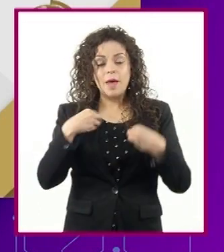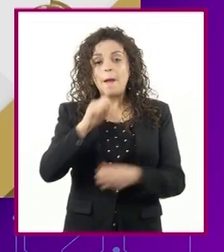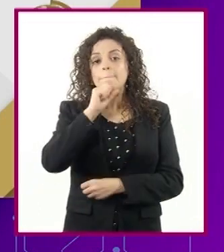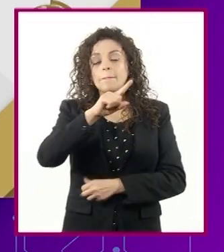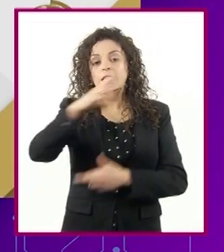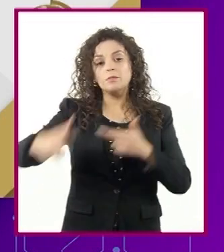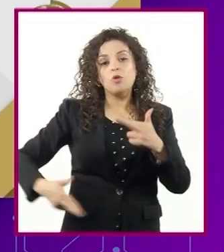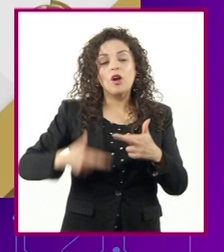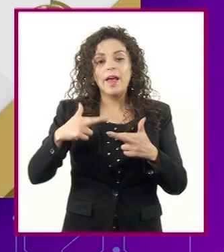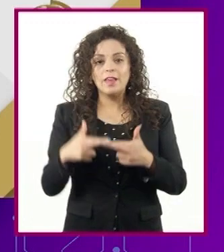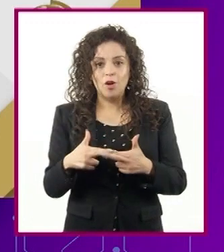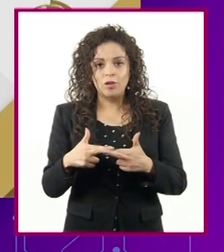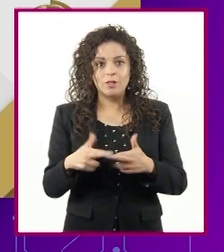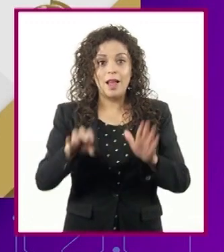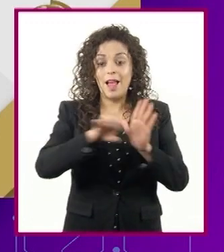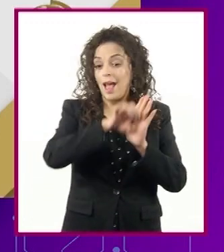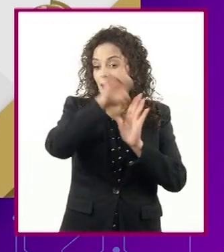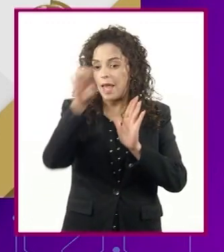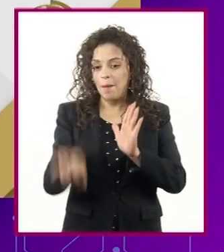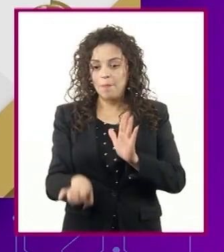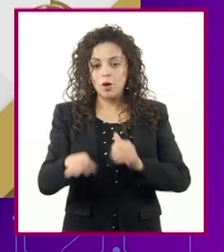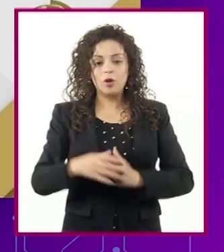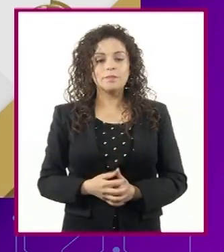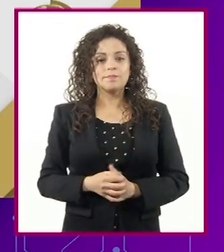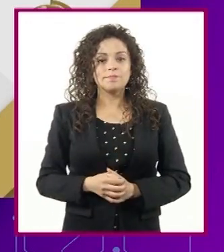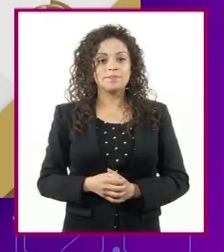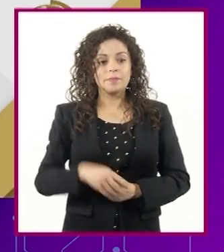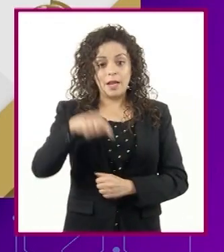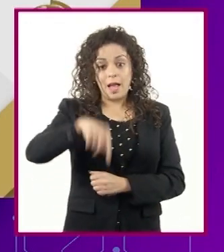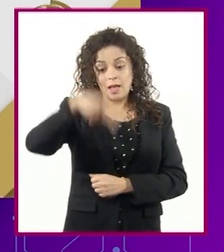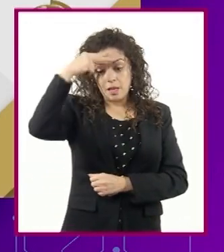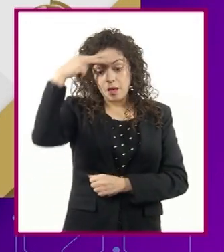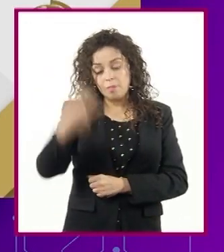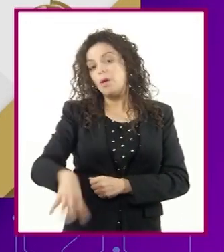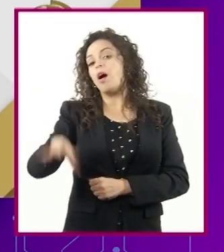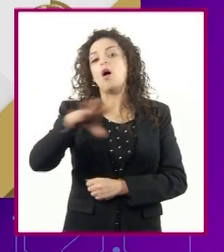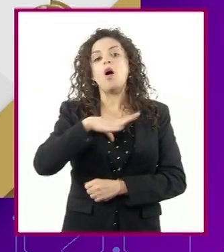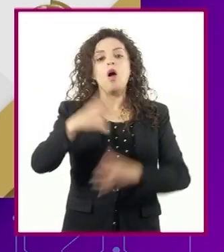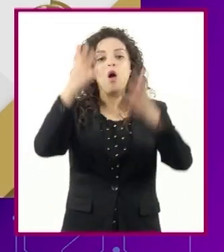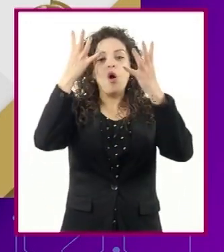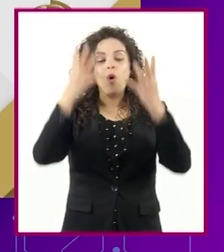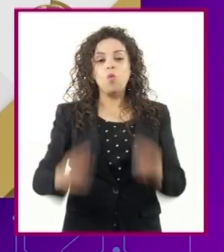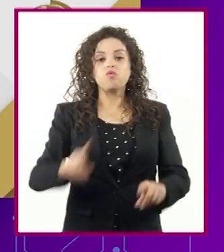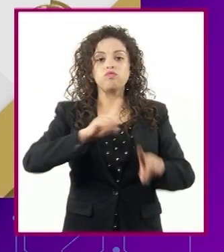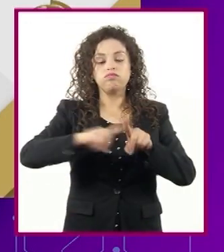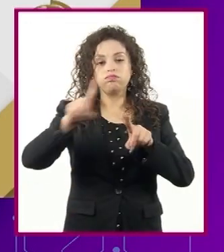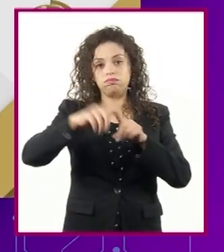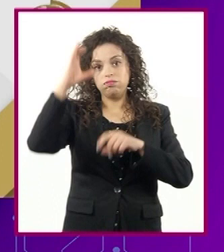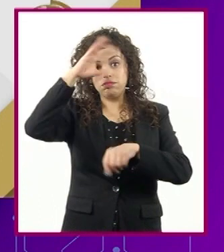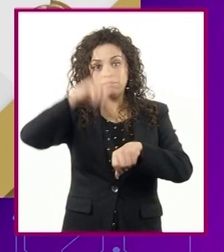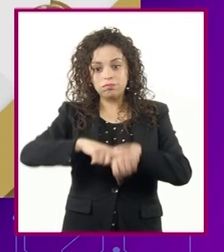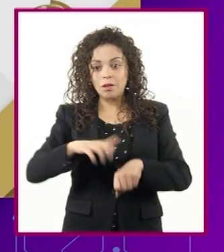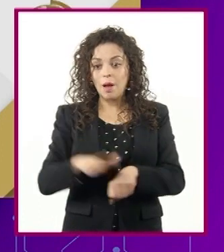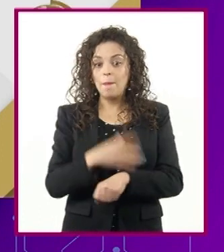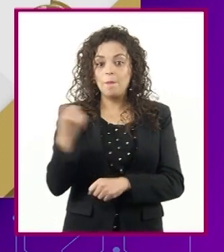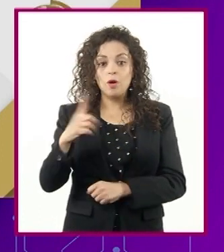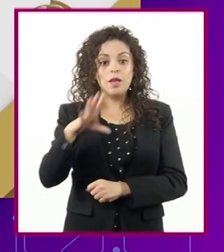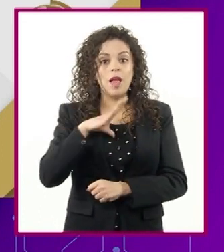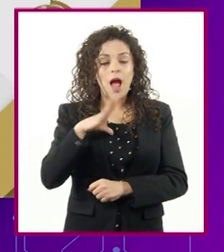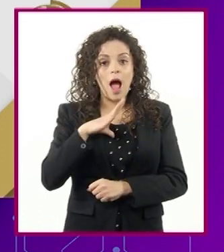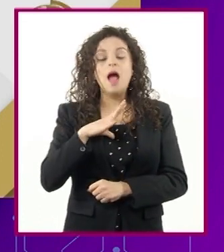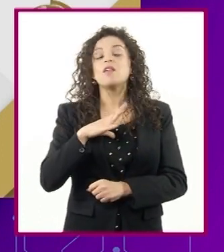región. Por ejemplo, nuestro país cuenta con una gran diversidad cultural debido a que en él habitan